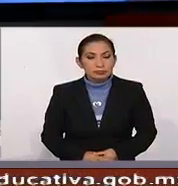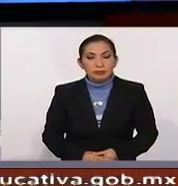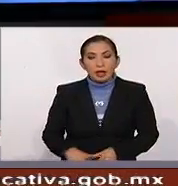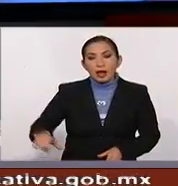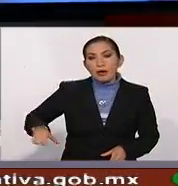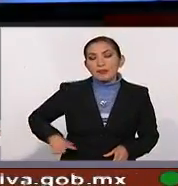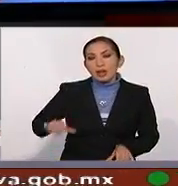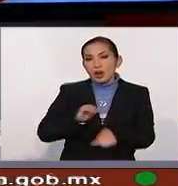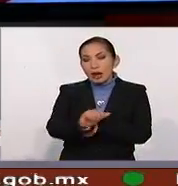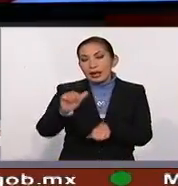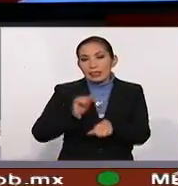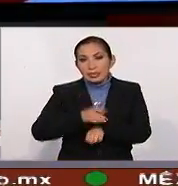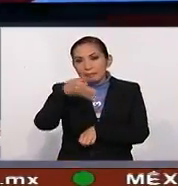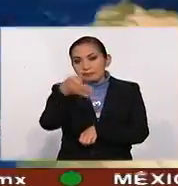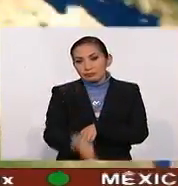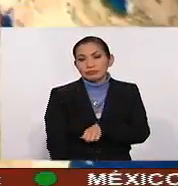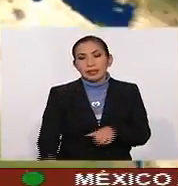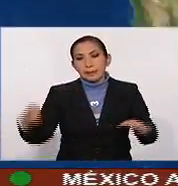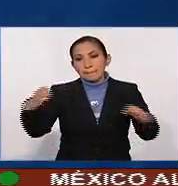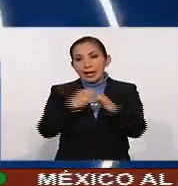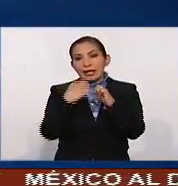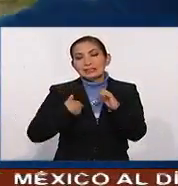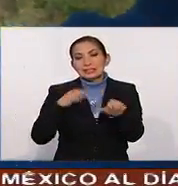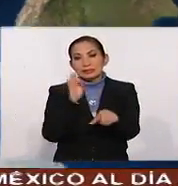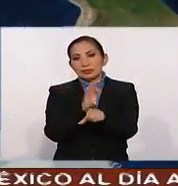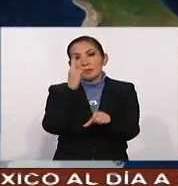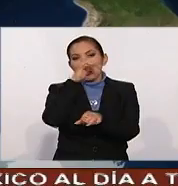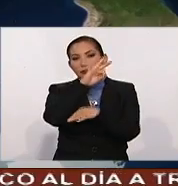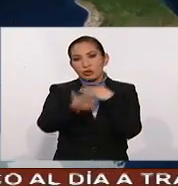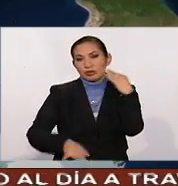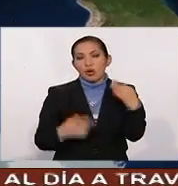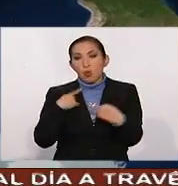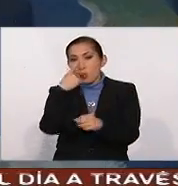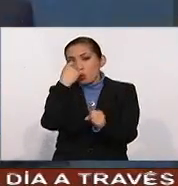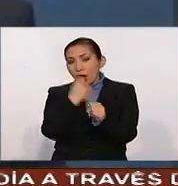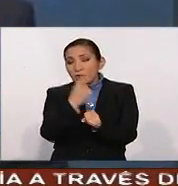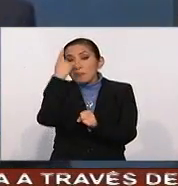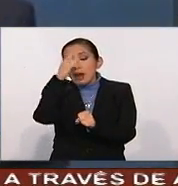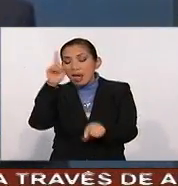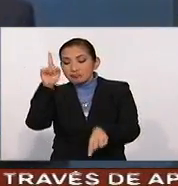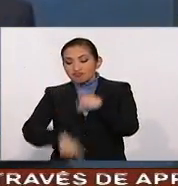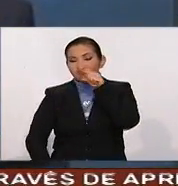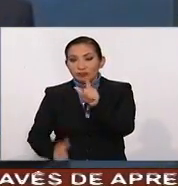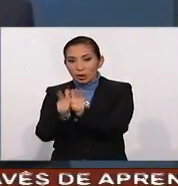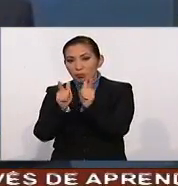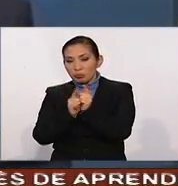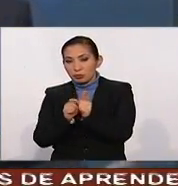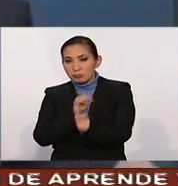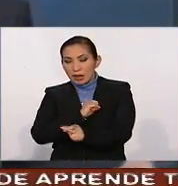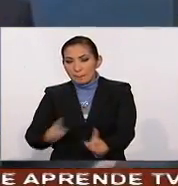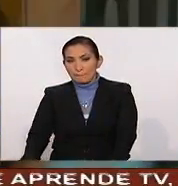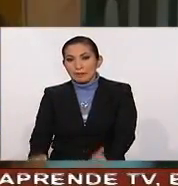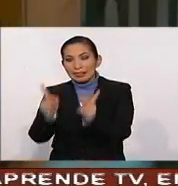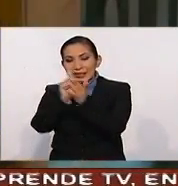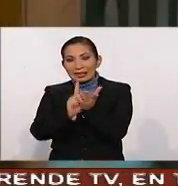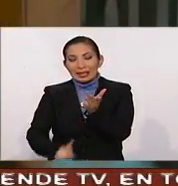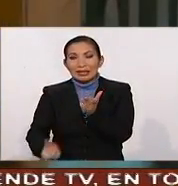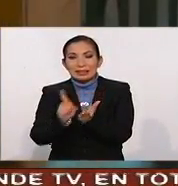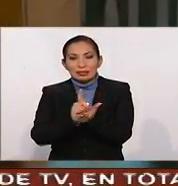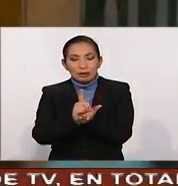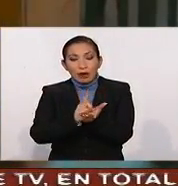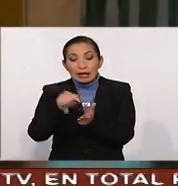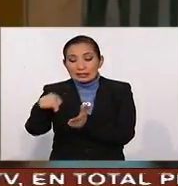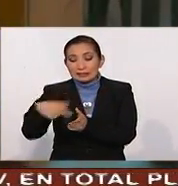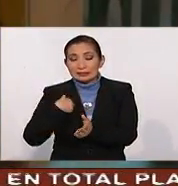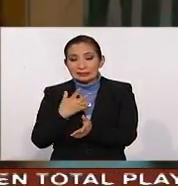El gobierno de Argentina aprobó un estado de emergencia de seguridad para todo el país durante un año a fin de combatir al crimen organizado y al narcotráfico. Con